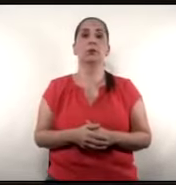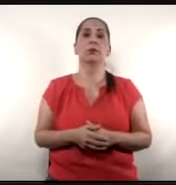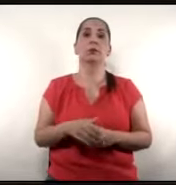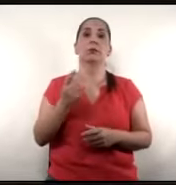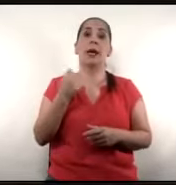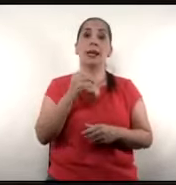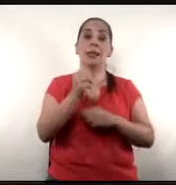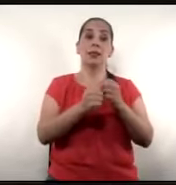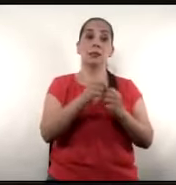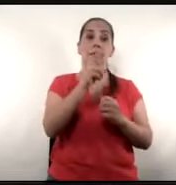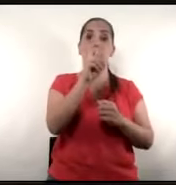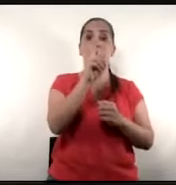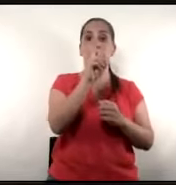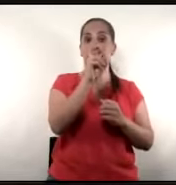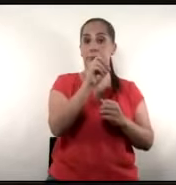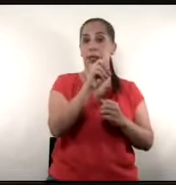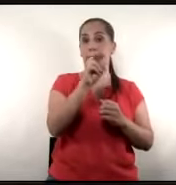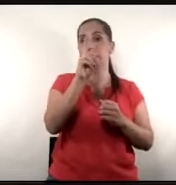para el periodo